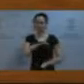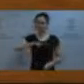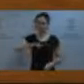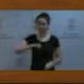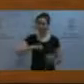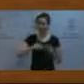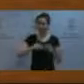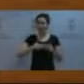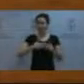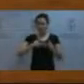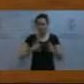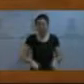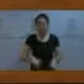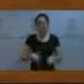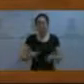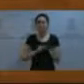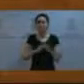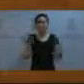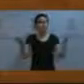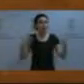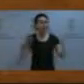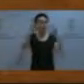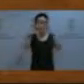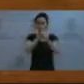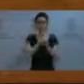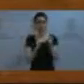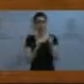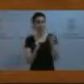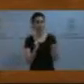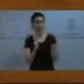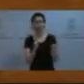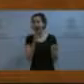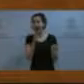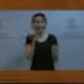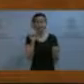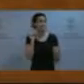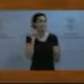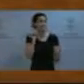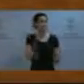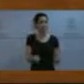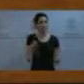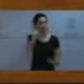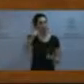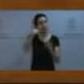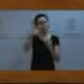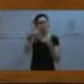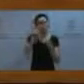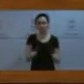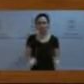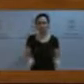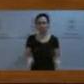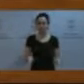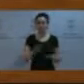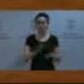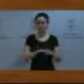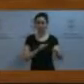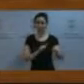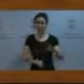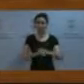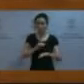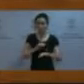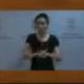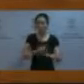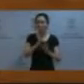falta de transparencia y su opacidad, agravada ahora por la desobediencia manifiesta a cumplir con las elementales